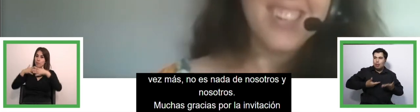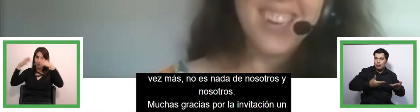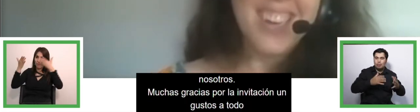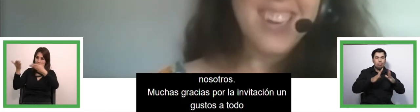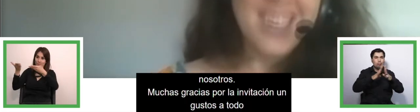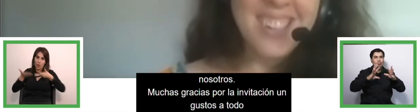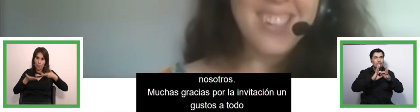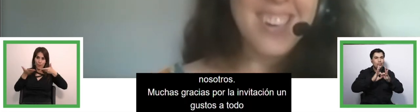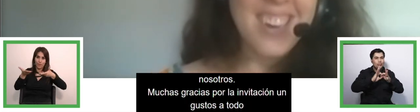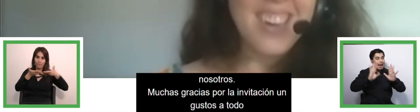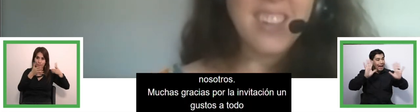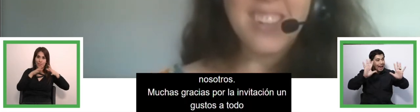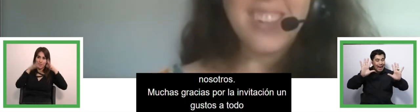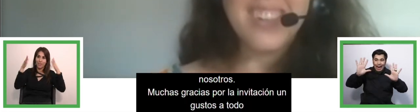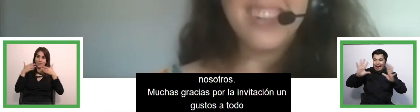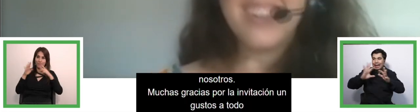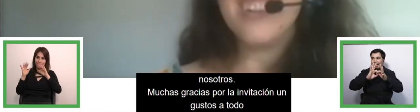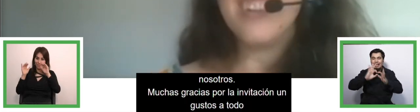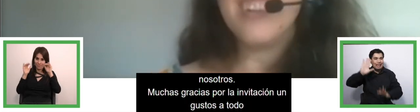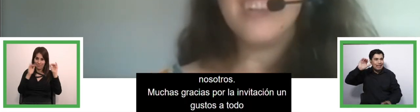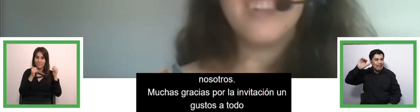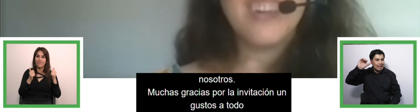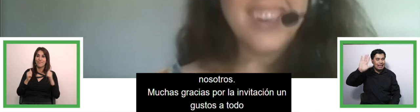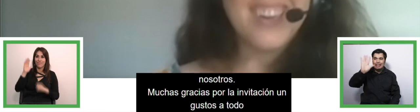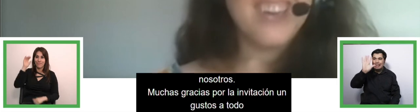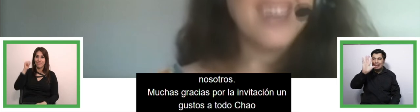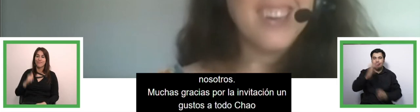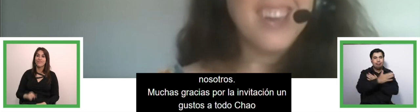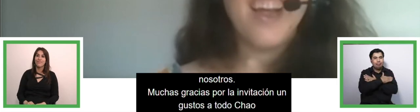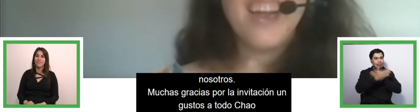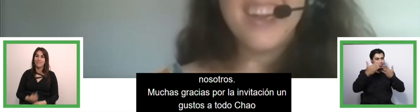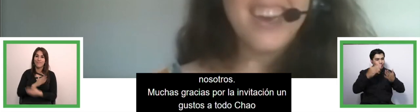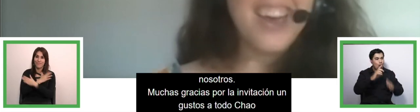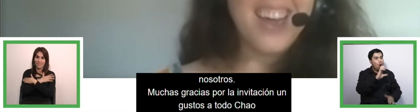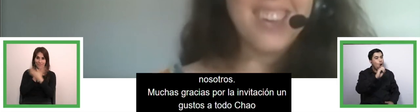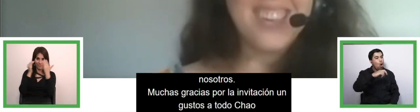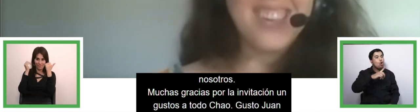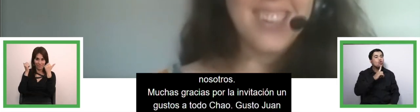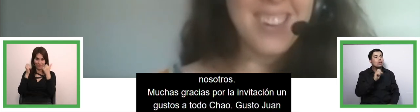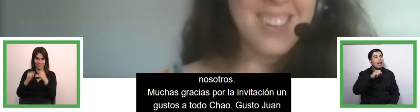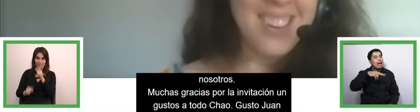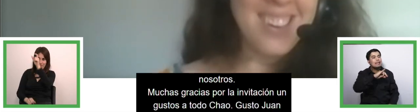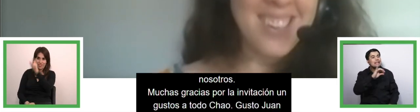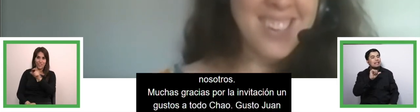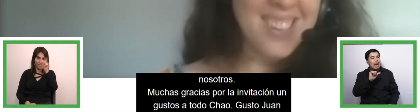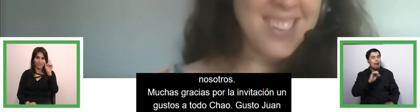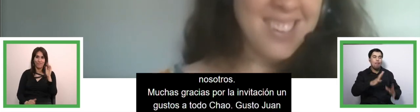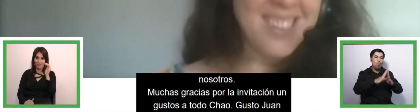Gracias. Gusto, Juan. Gusto, Ian. Gracias, Constanza. Gracias.